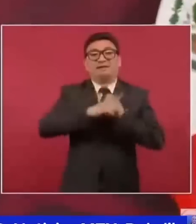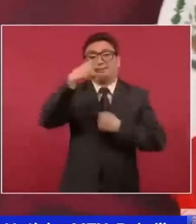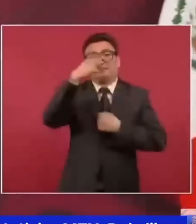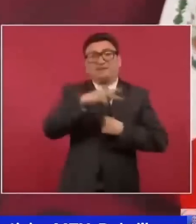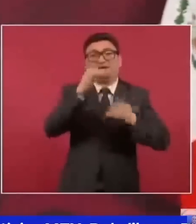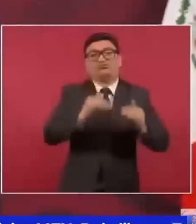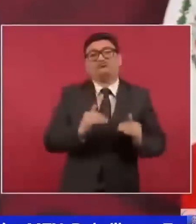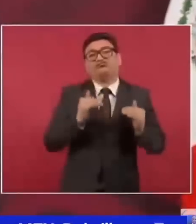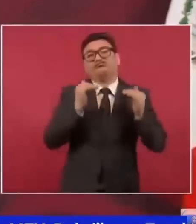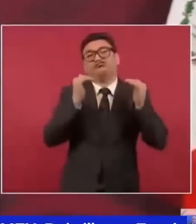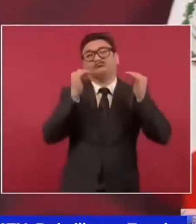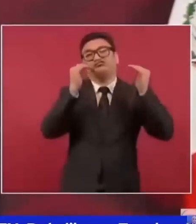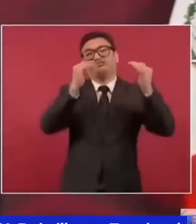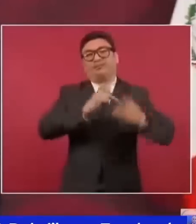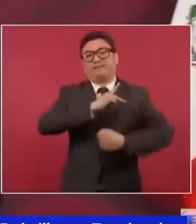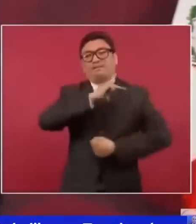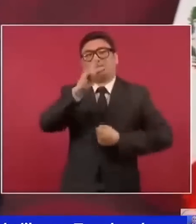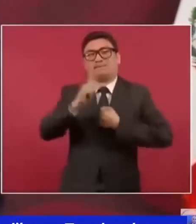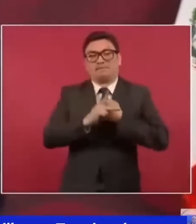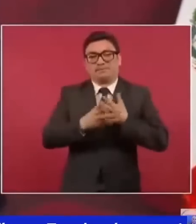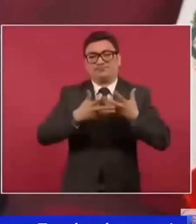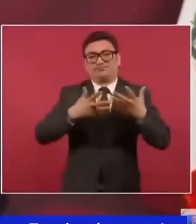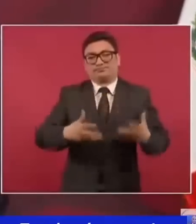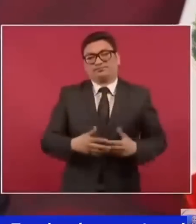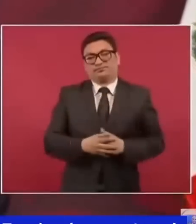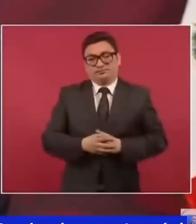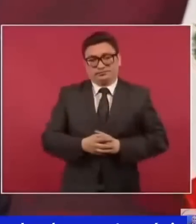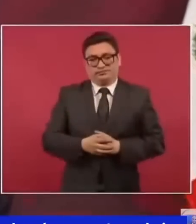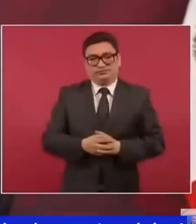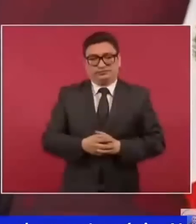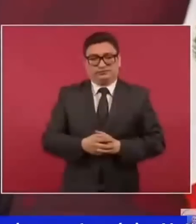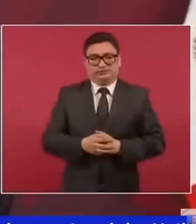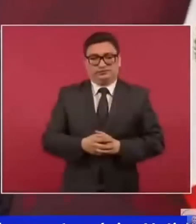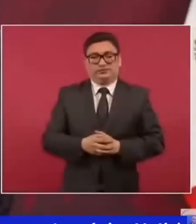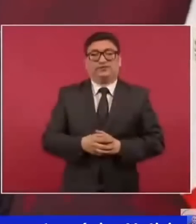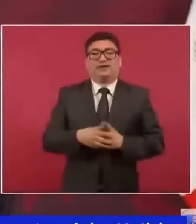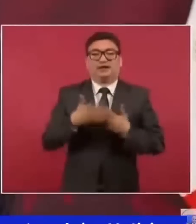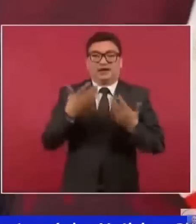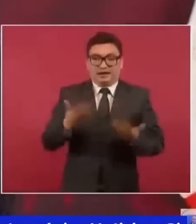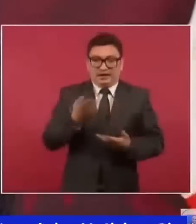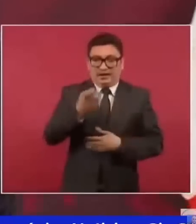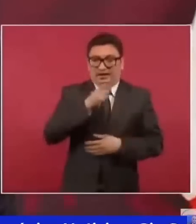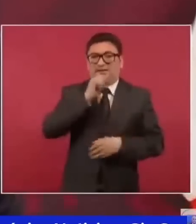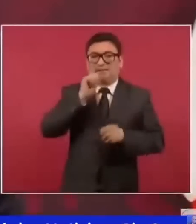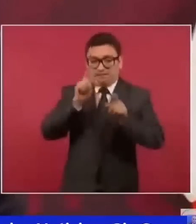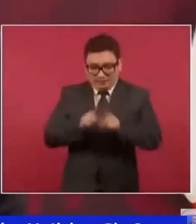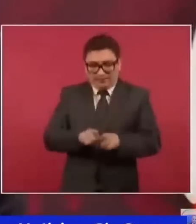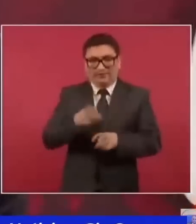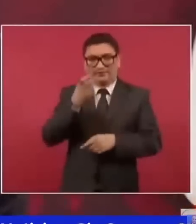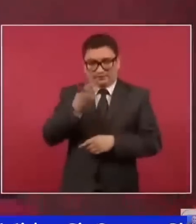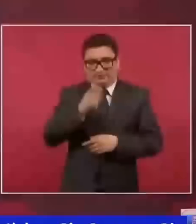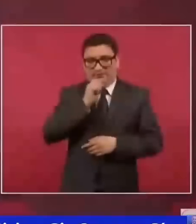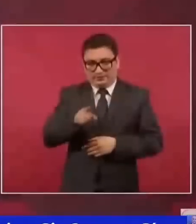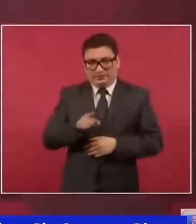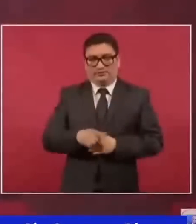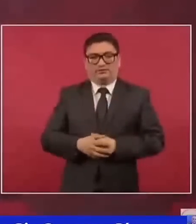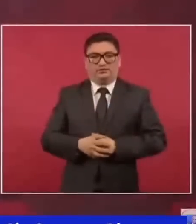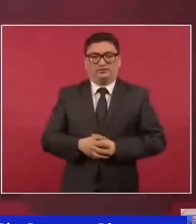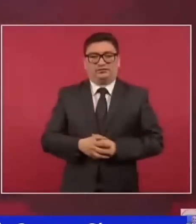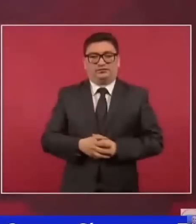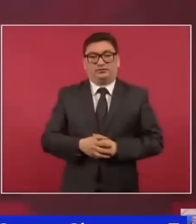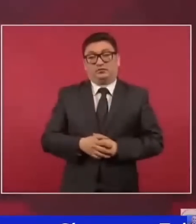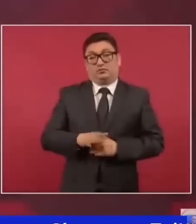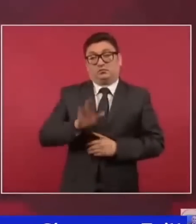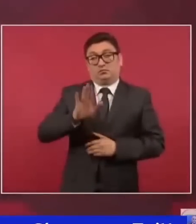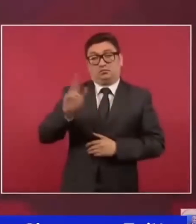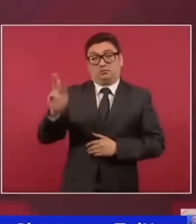es nuestra gran nación. ¿Sí? Entonces, es lo mismo, es la misma estrategia, o